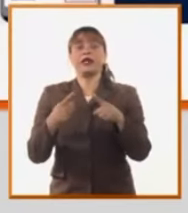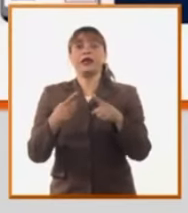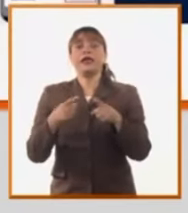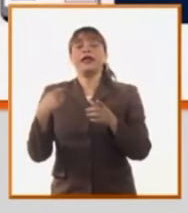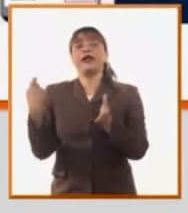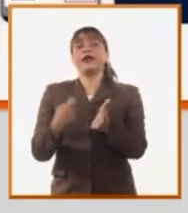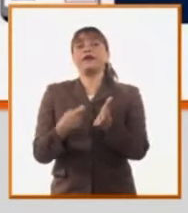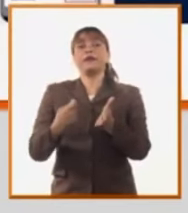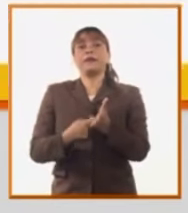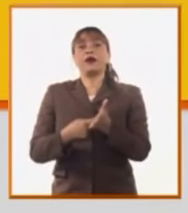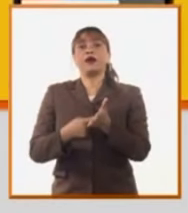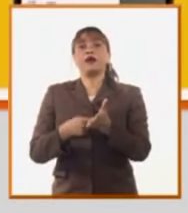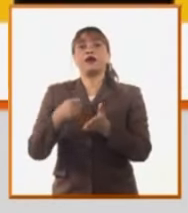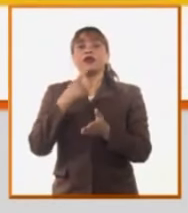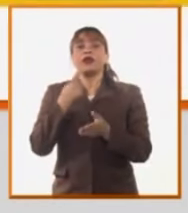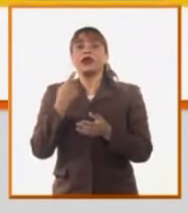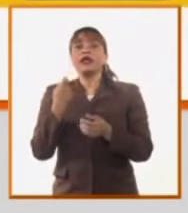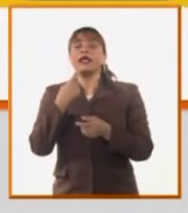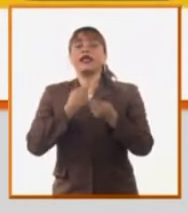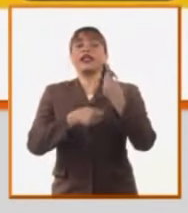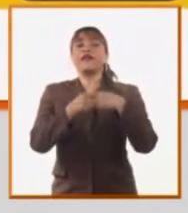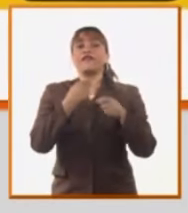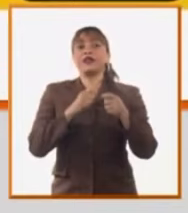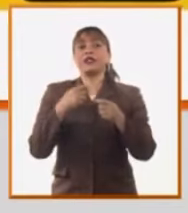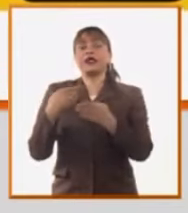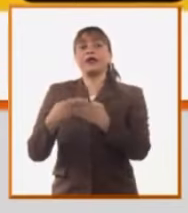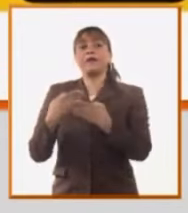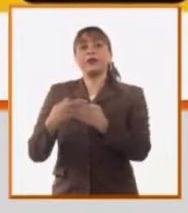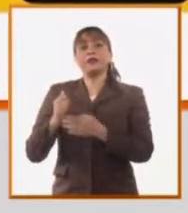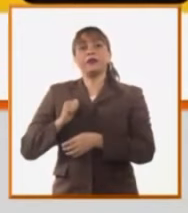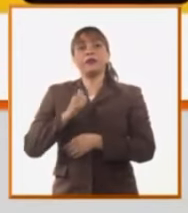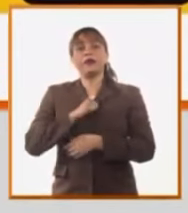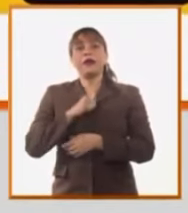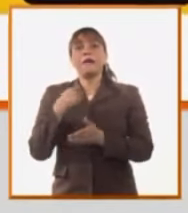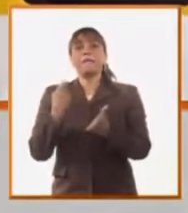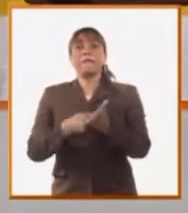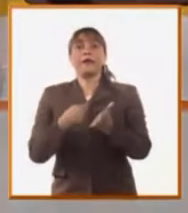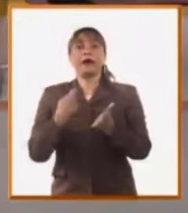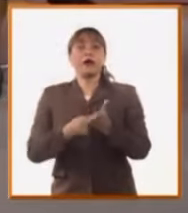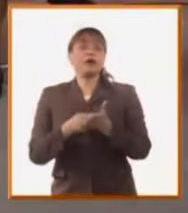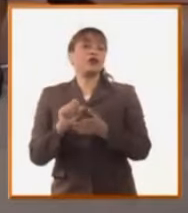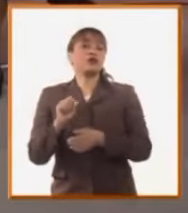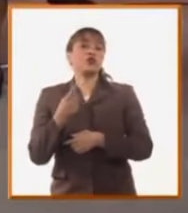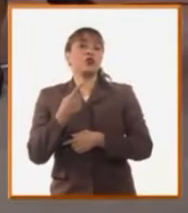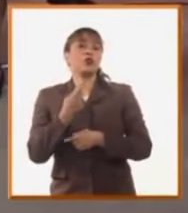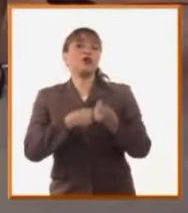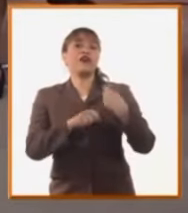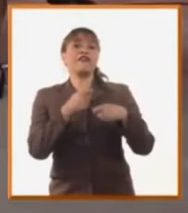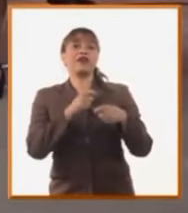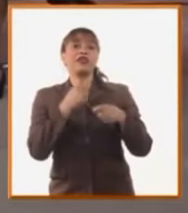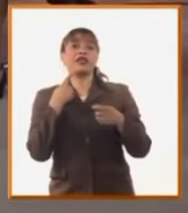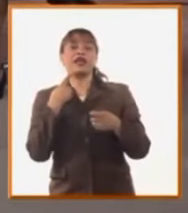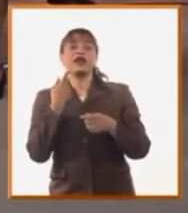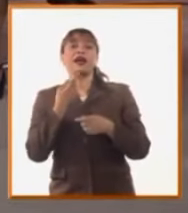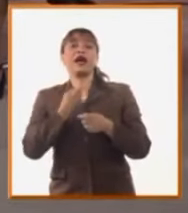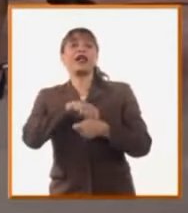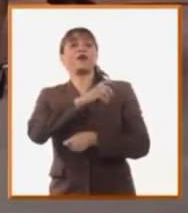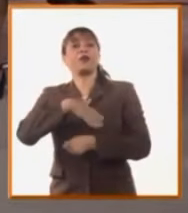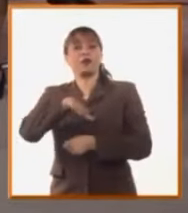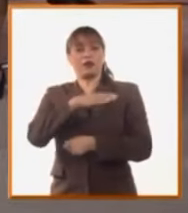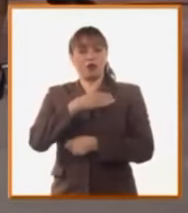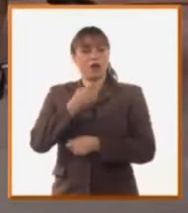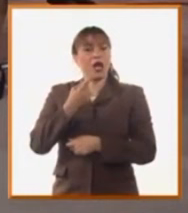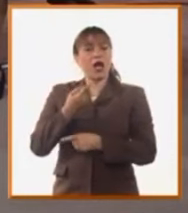pago del impuesto sobre las ventas las mipymes pagaban impuestos sobre las ventas solamente por las ventas que hacían directamente a la población ahora se